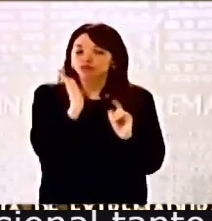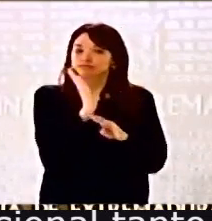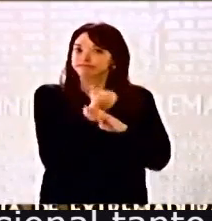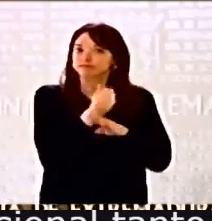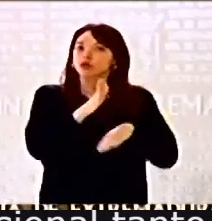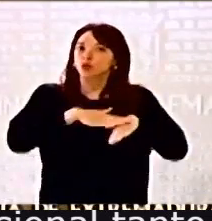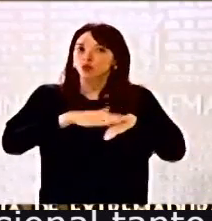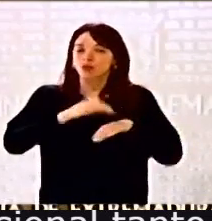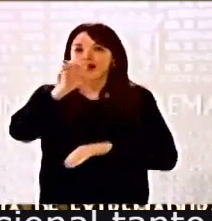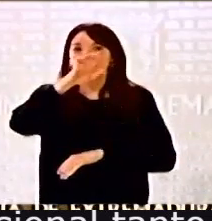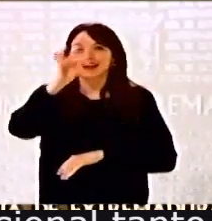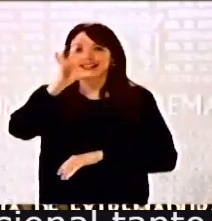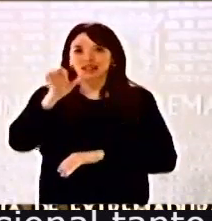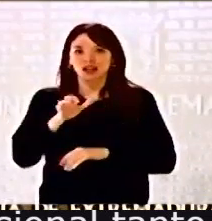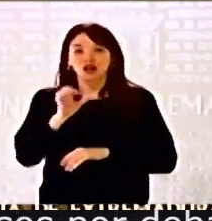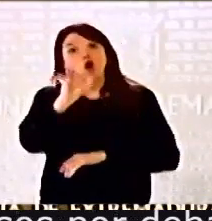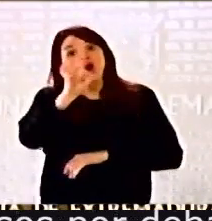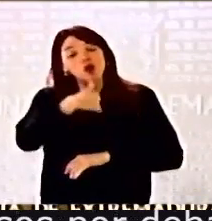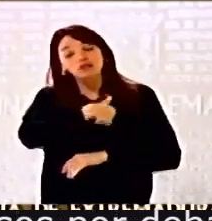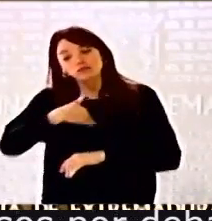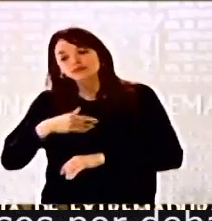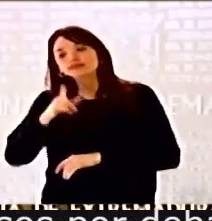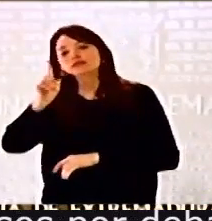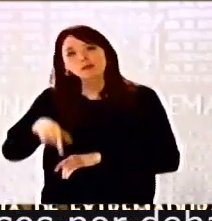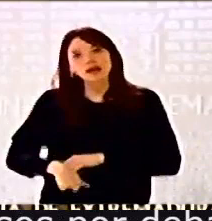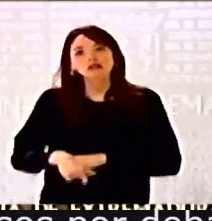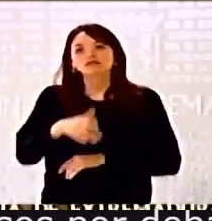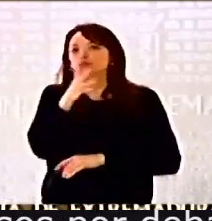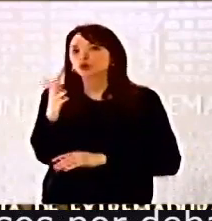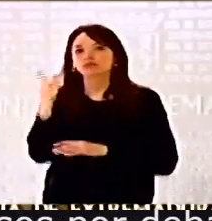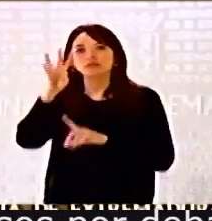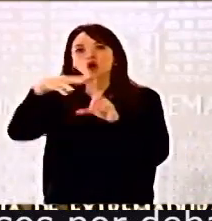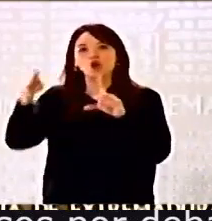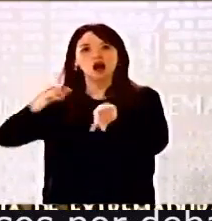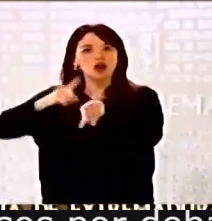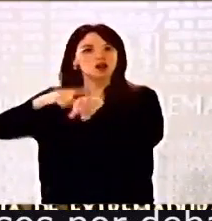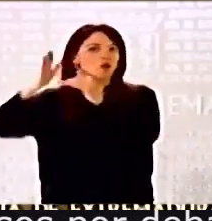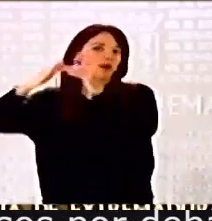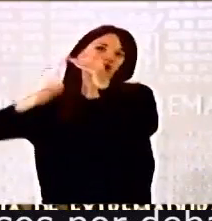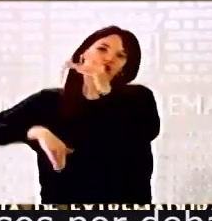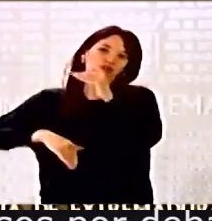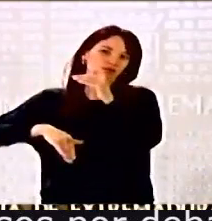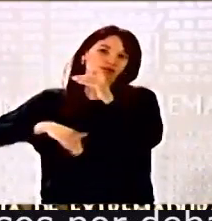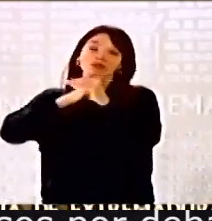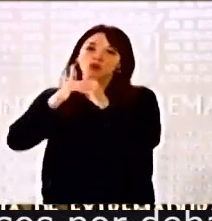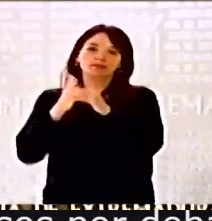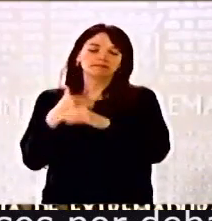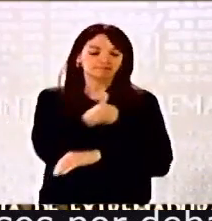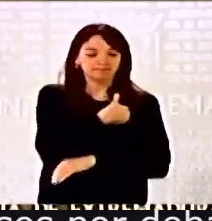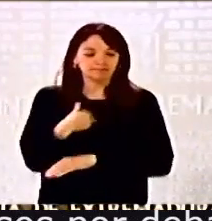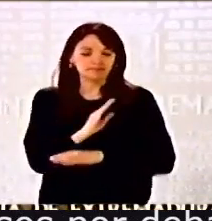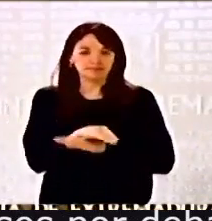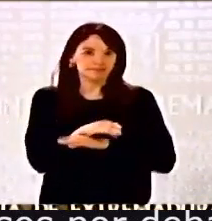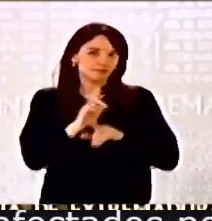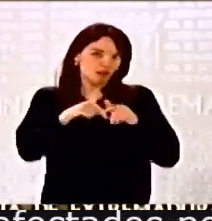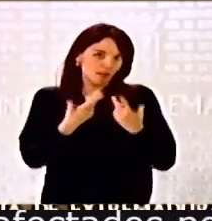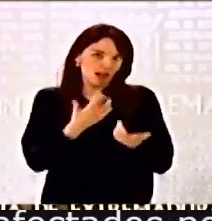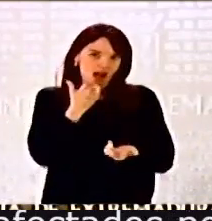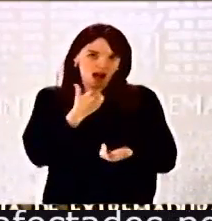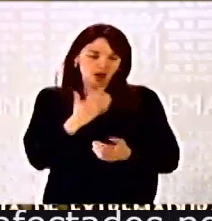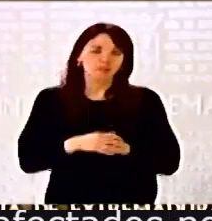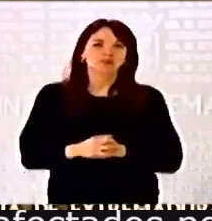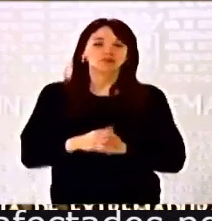o sin tener que estar afectados por el ERTE, pero han reducido por conciliación su jornada de trabajo y su salario. En total ponemos